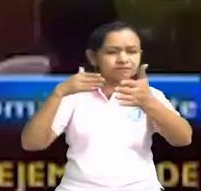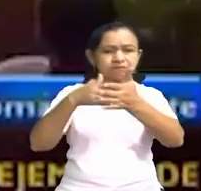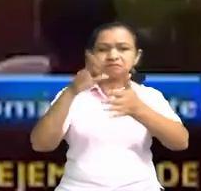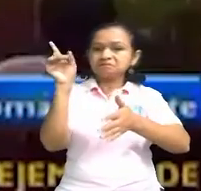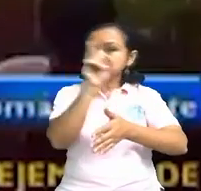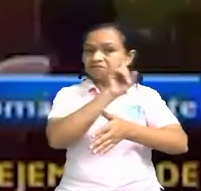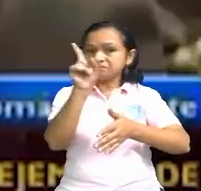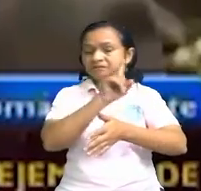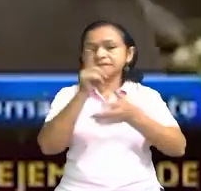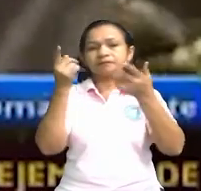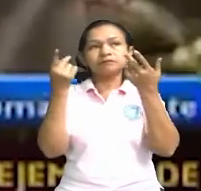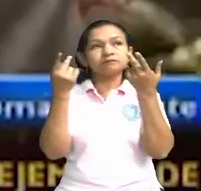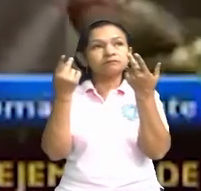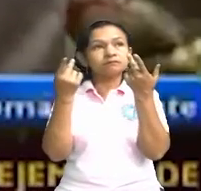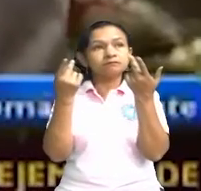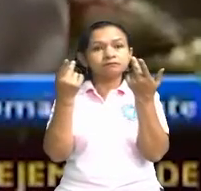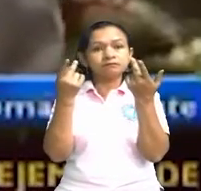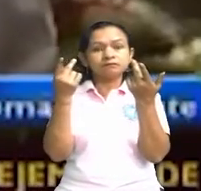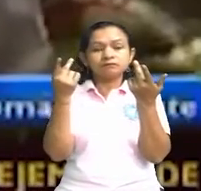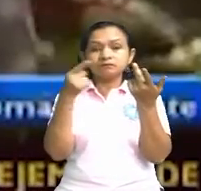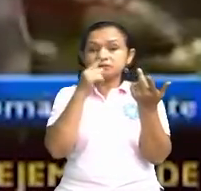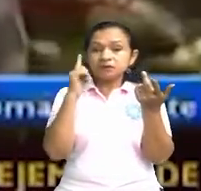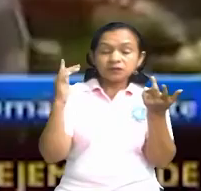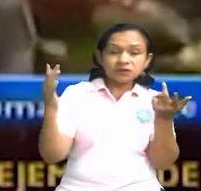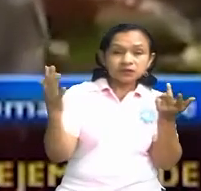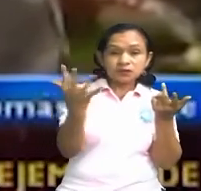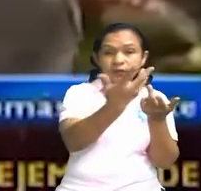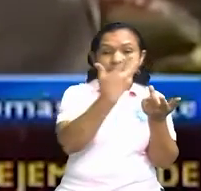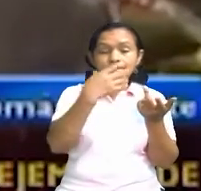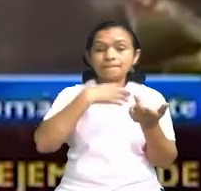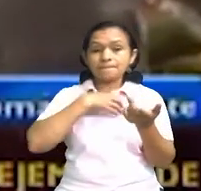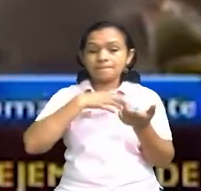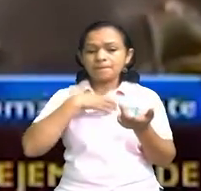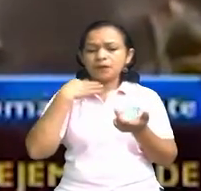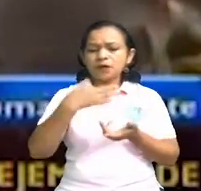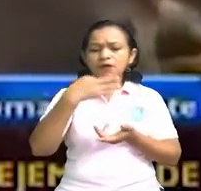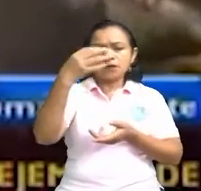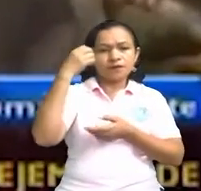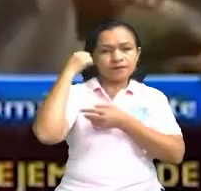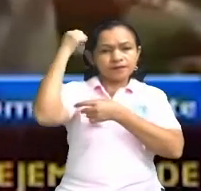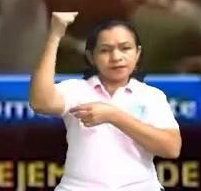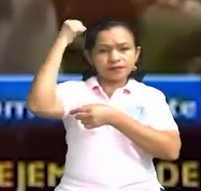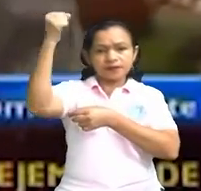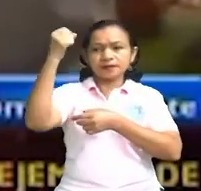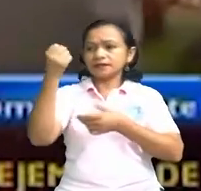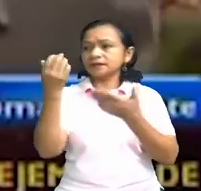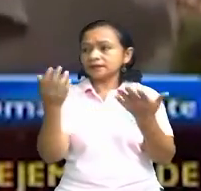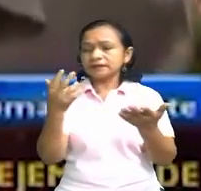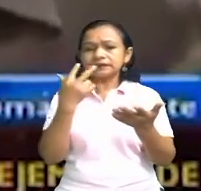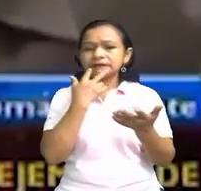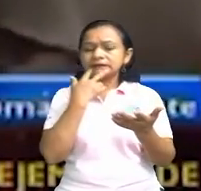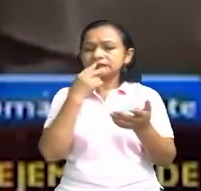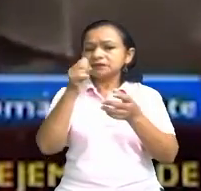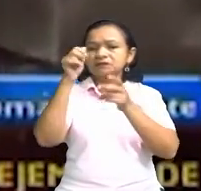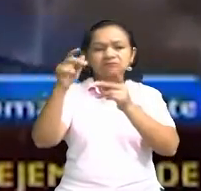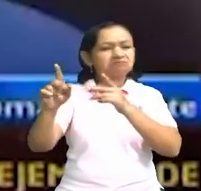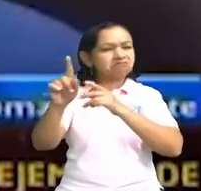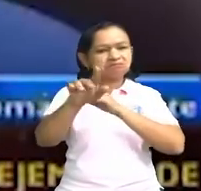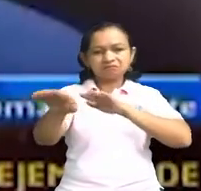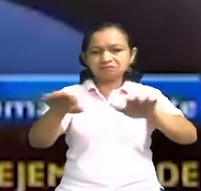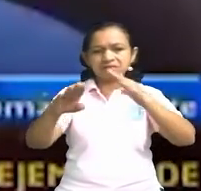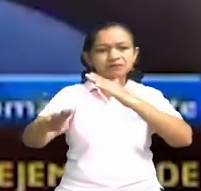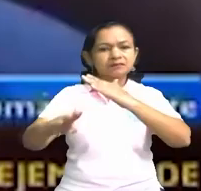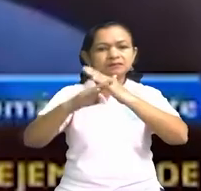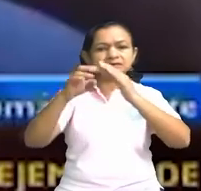detenernos, pero que nada detendrá nuestras próximas conquistas, nada ni nadie detendrá